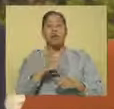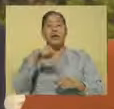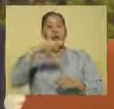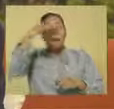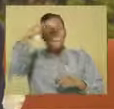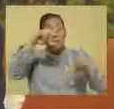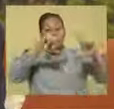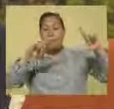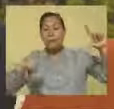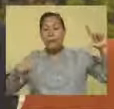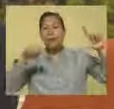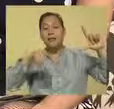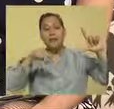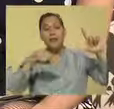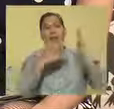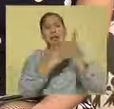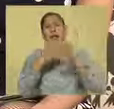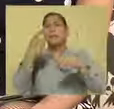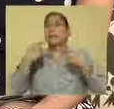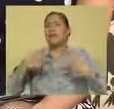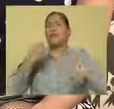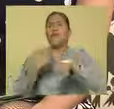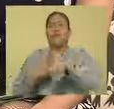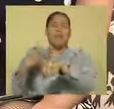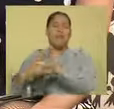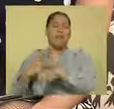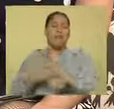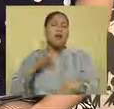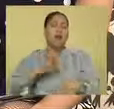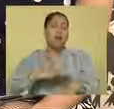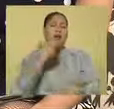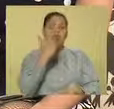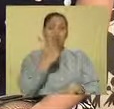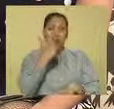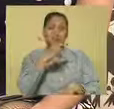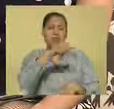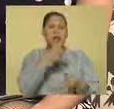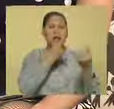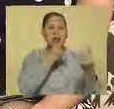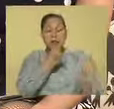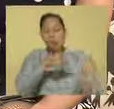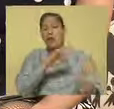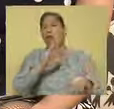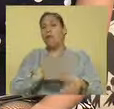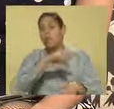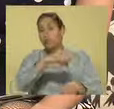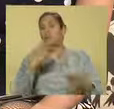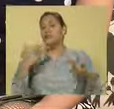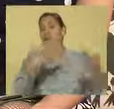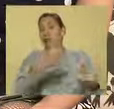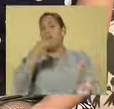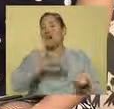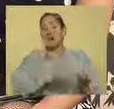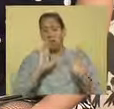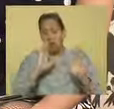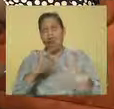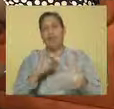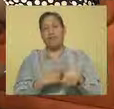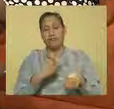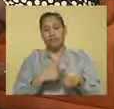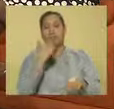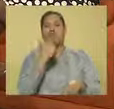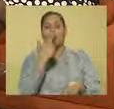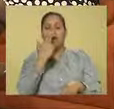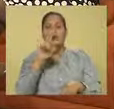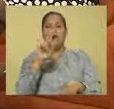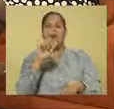México también el aumento de diabetes infantil ha ido en ascenso de forma importante. ¿Qué es la